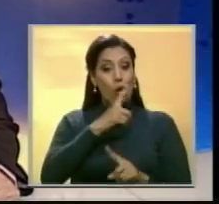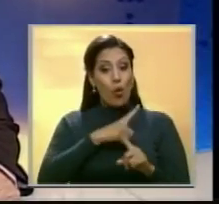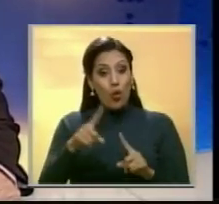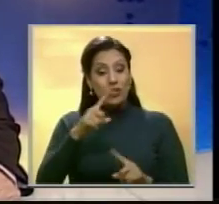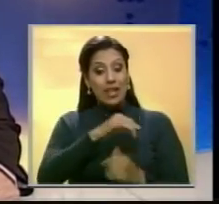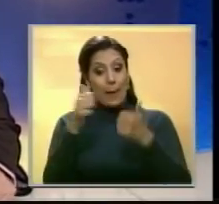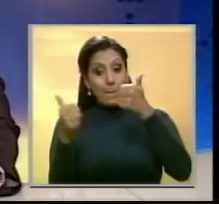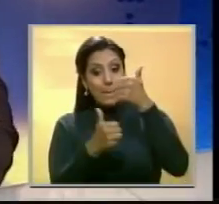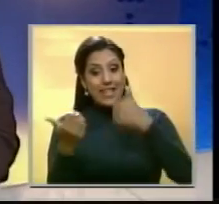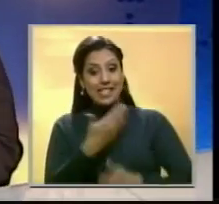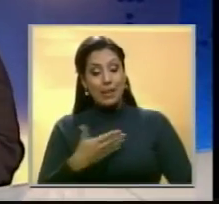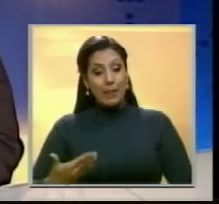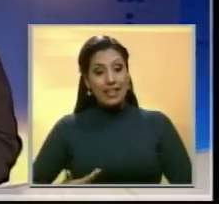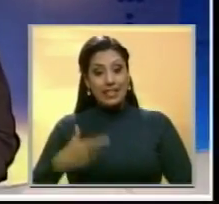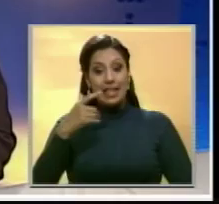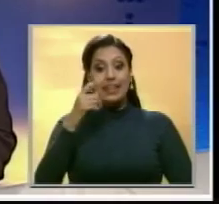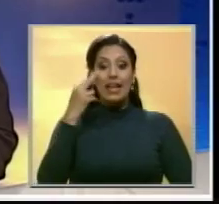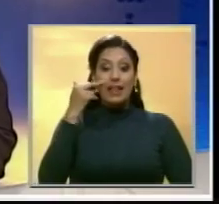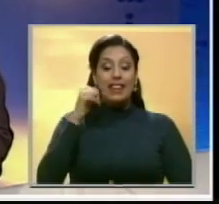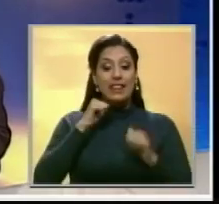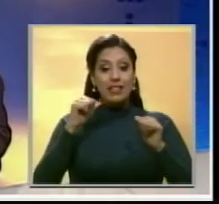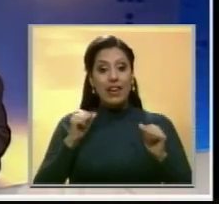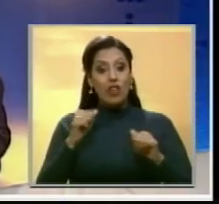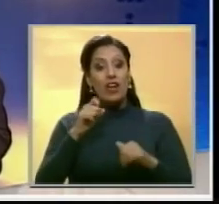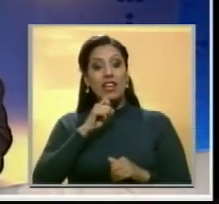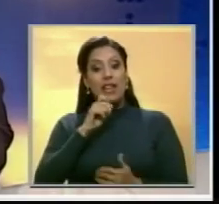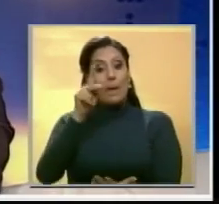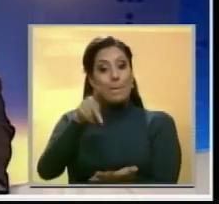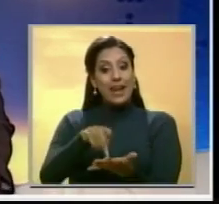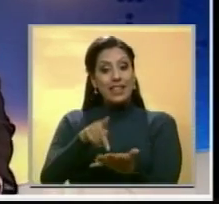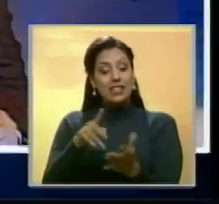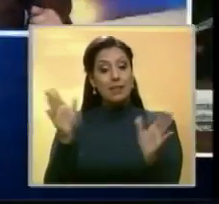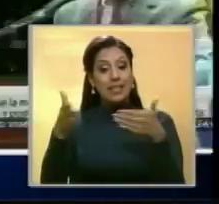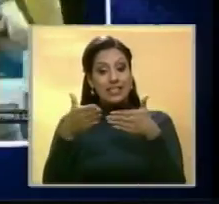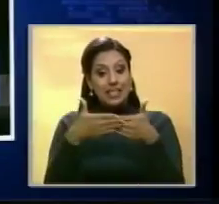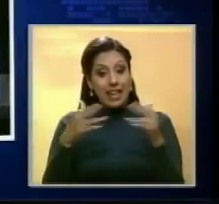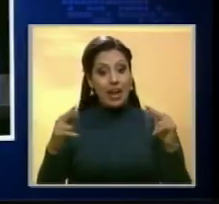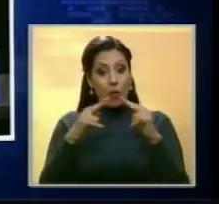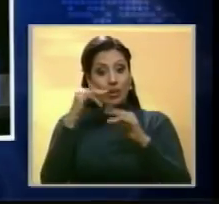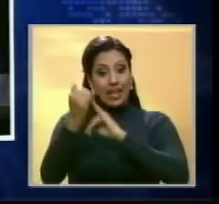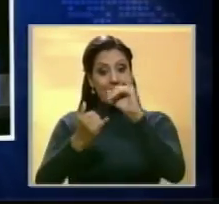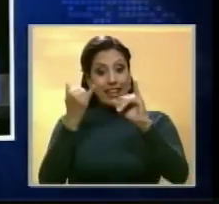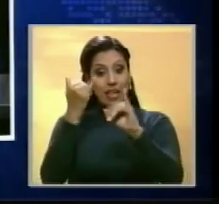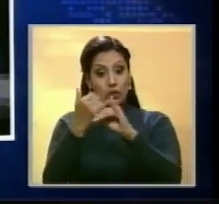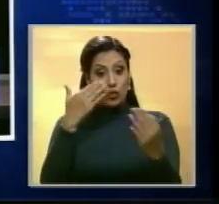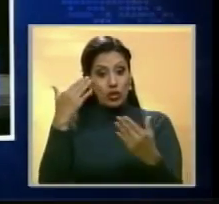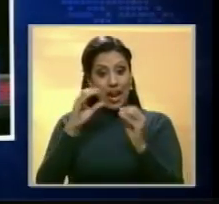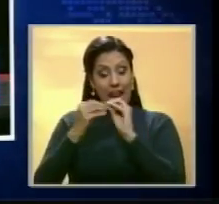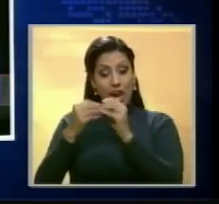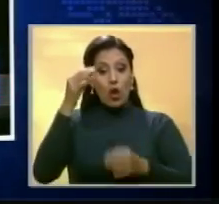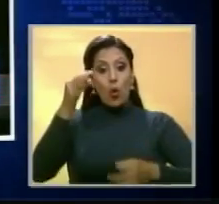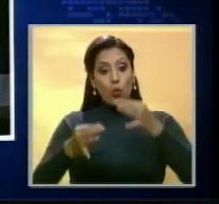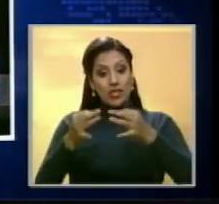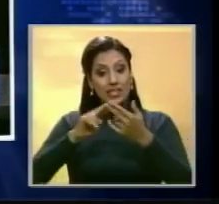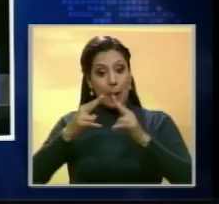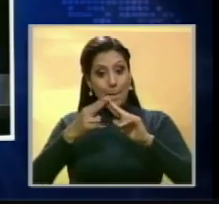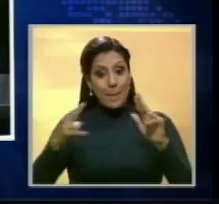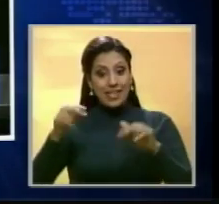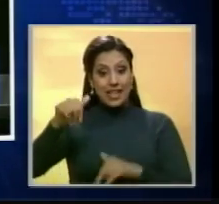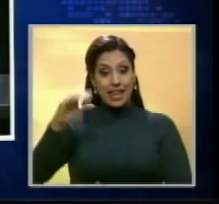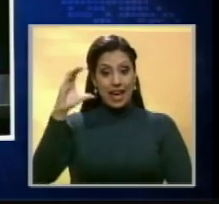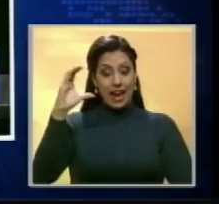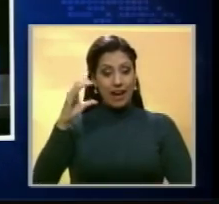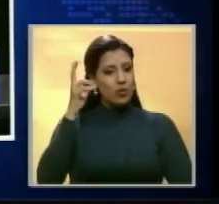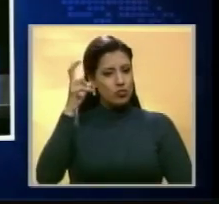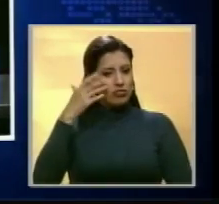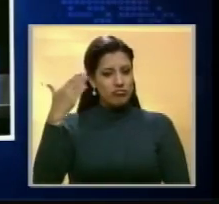declaraciones del vicepresidente de la República, Aristóbulo Istúriz, quien participa en la clausura del Encuentro Internacional de Reparación, Justicia y Paz aquí en